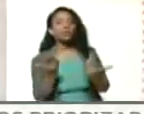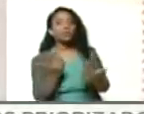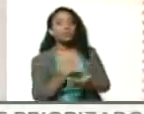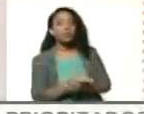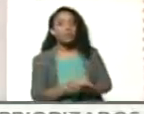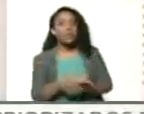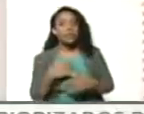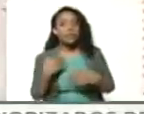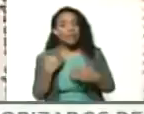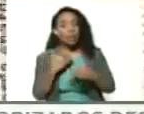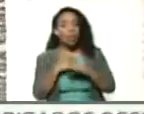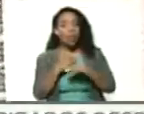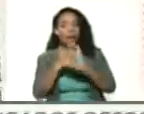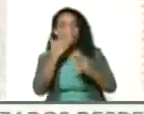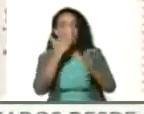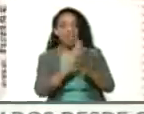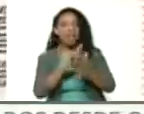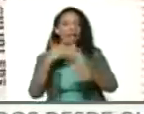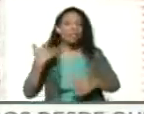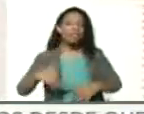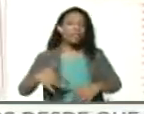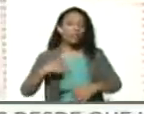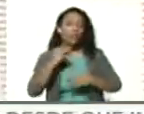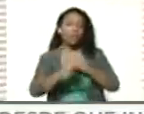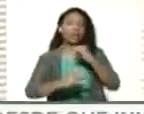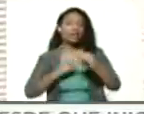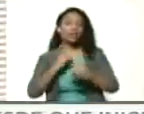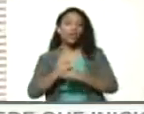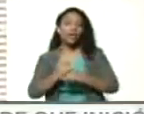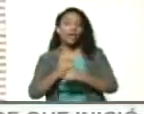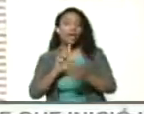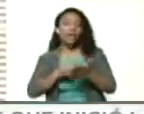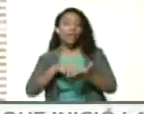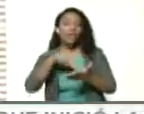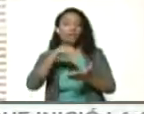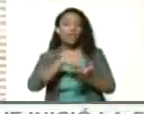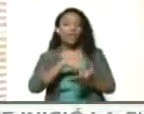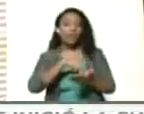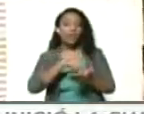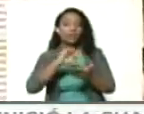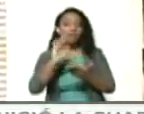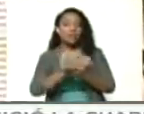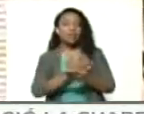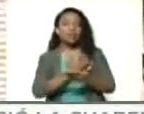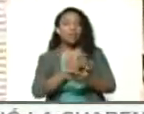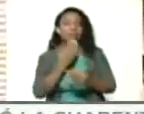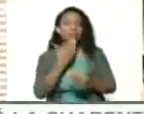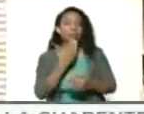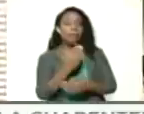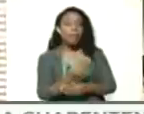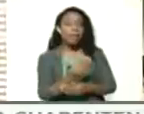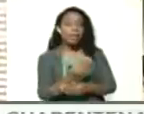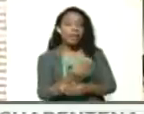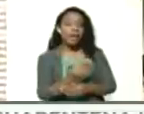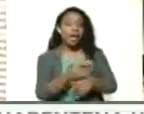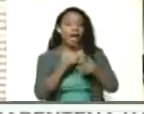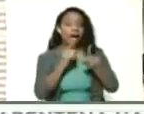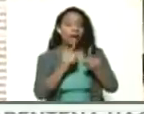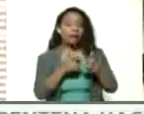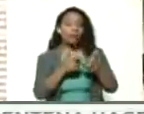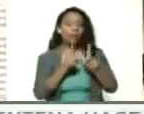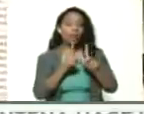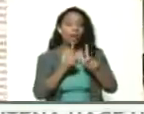que es en sí misma una afrenta al derecho internacional, que es levantar el asedio si le permiten a esa autoridad